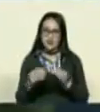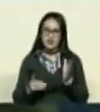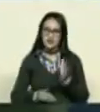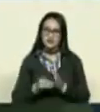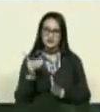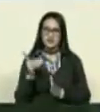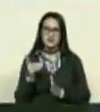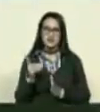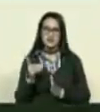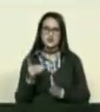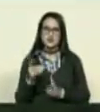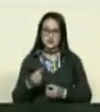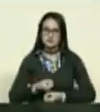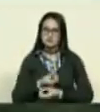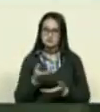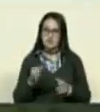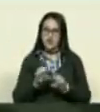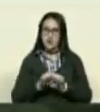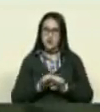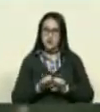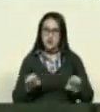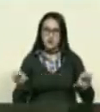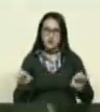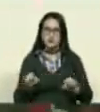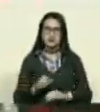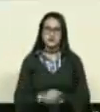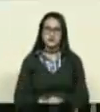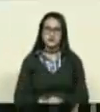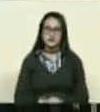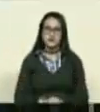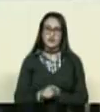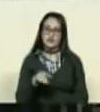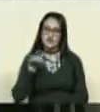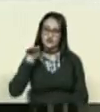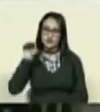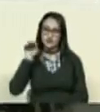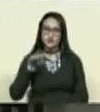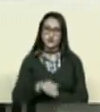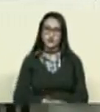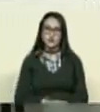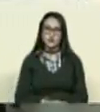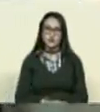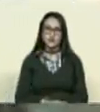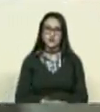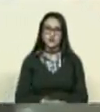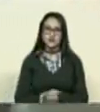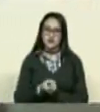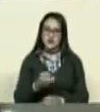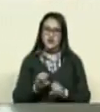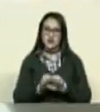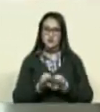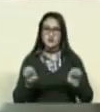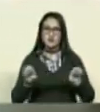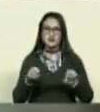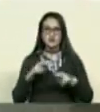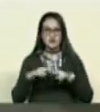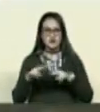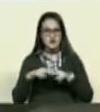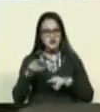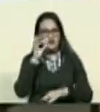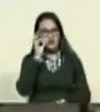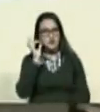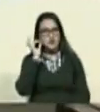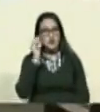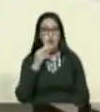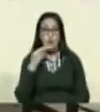ustedes, esté garantizado su educación y su futuro. Garantizar la educación de los niños, las niñas